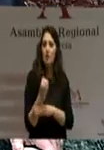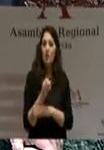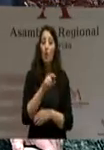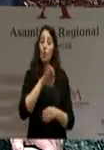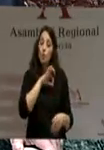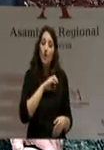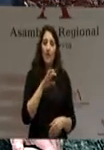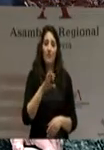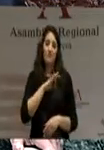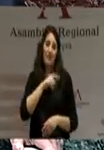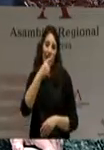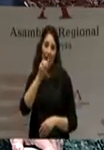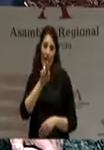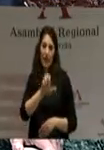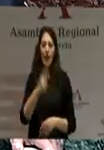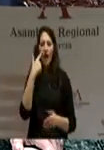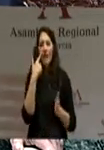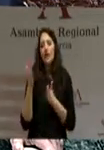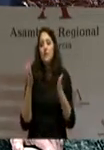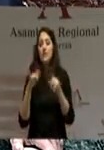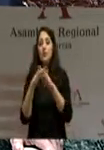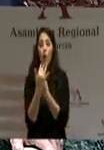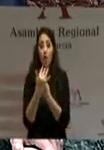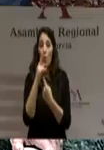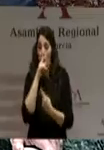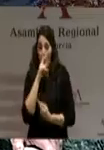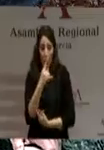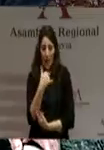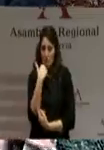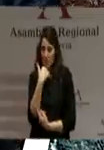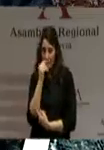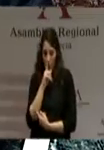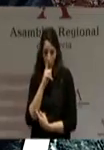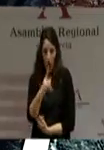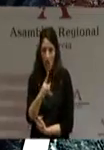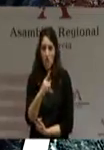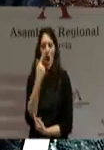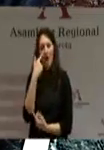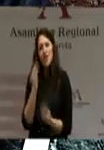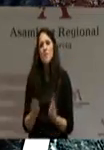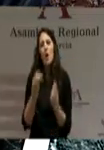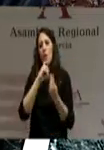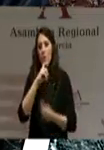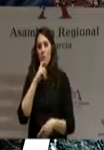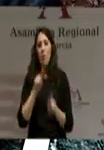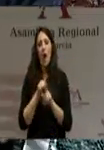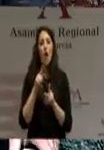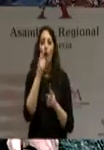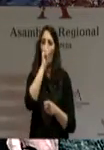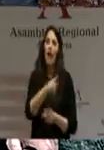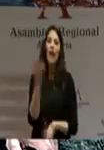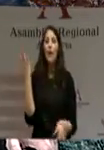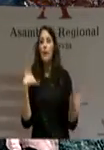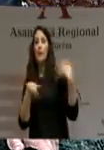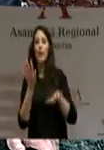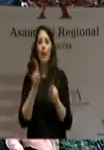piensa reconducir la situación de esta región en apenas un año. No vale con escabullirse en generalidades o en un